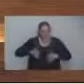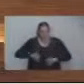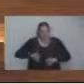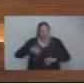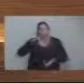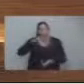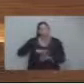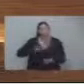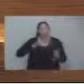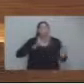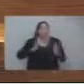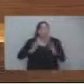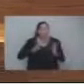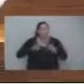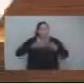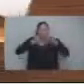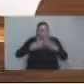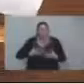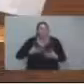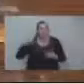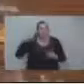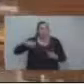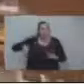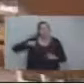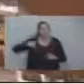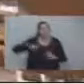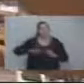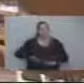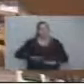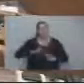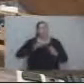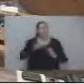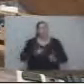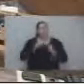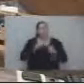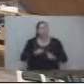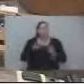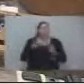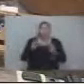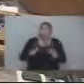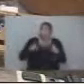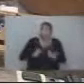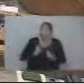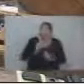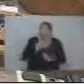oportuno, aquí estaremos para discutirlo, en los términos que hemos expresado desde esta tribuna.